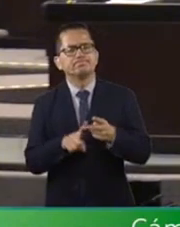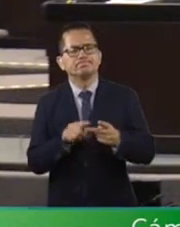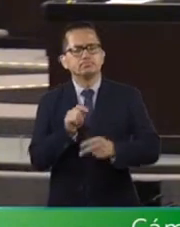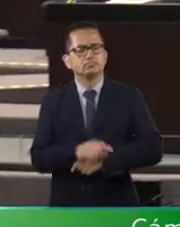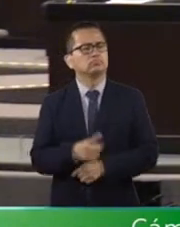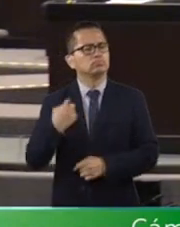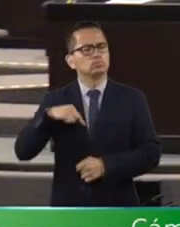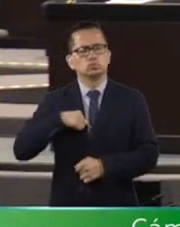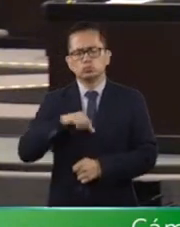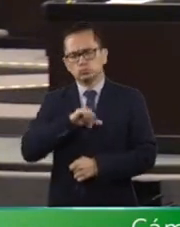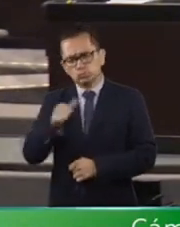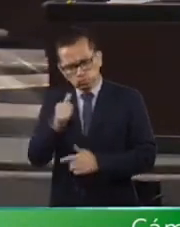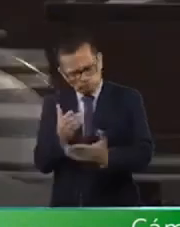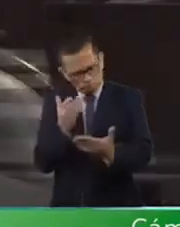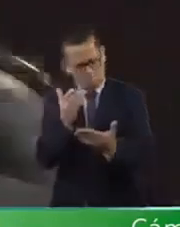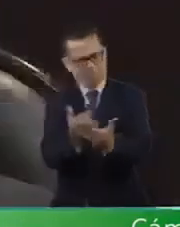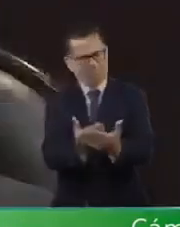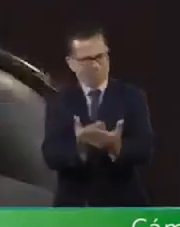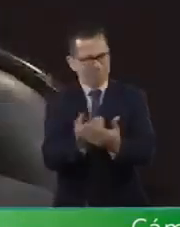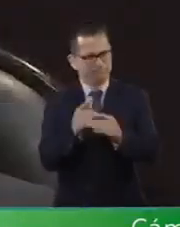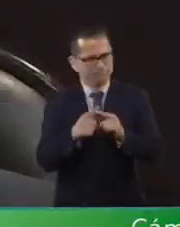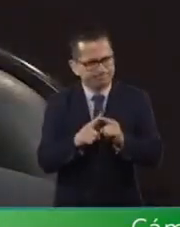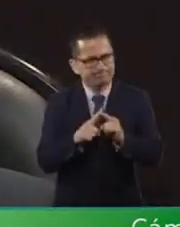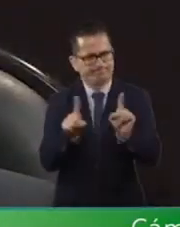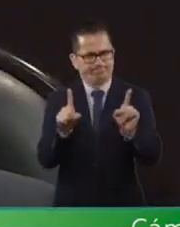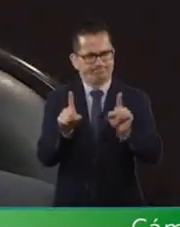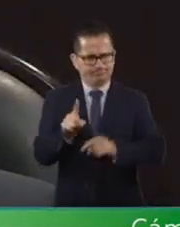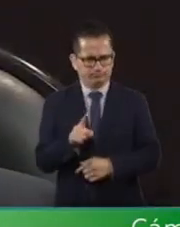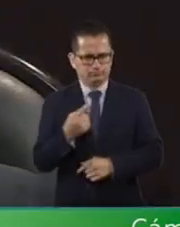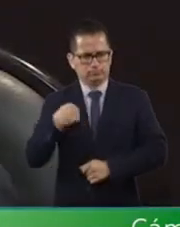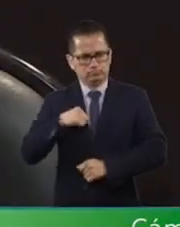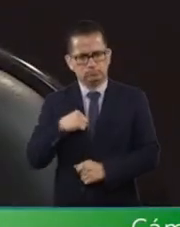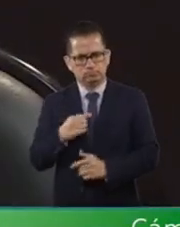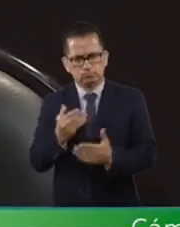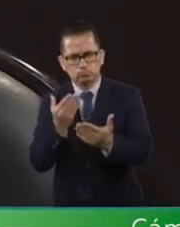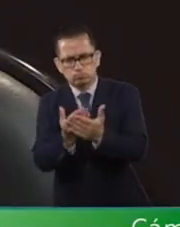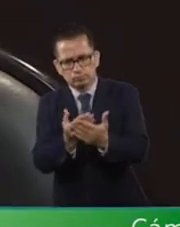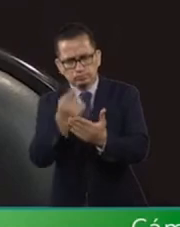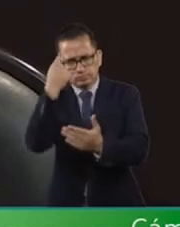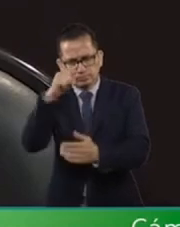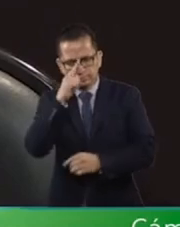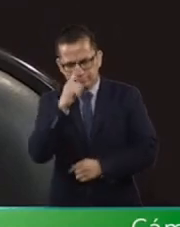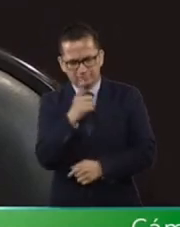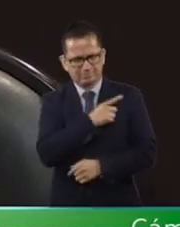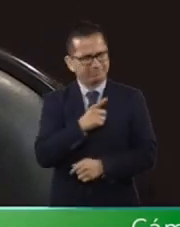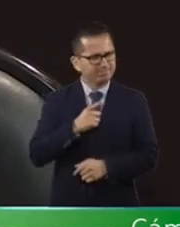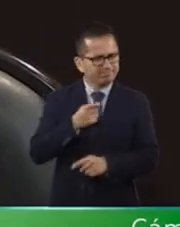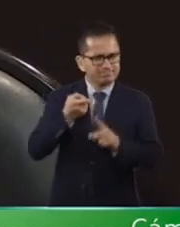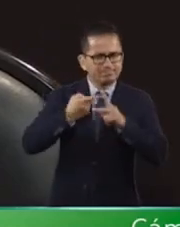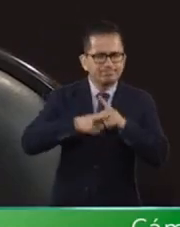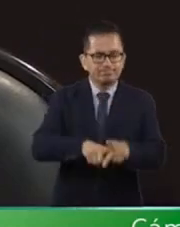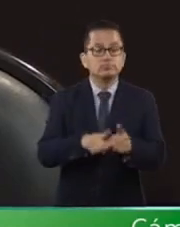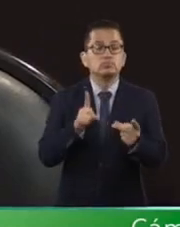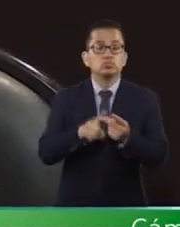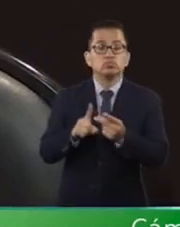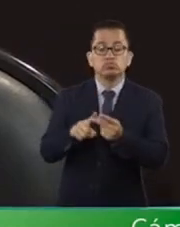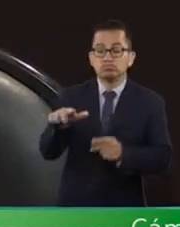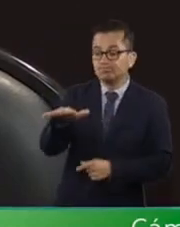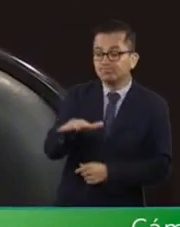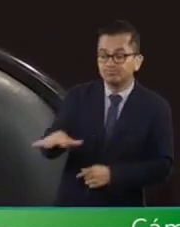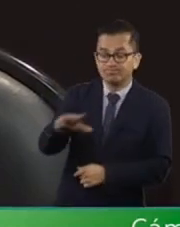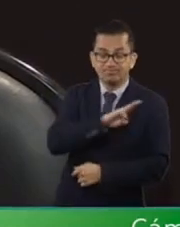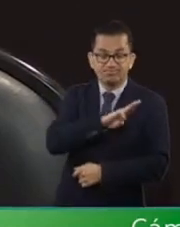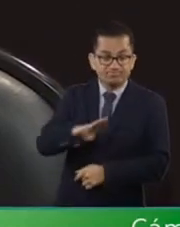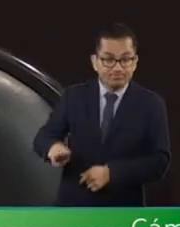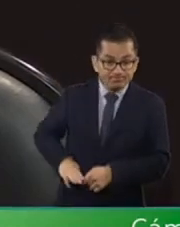estrategia distinta y alternativa, una propuesta que parta desde lo local, es decir, con énfasis